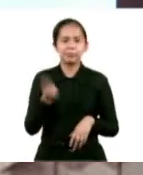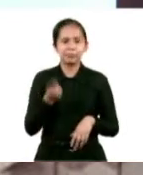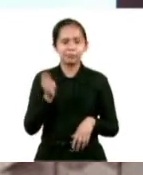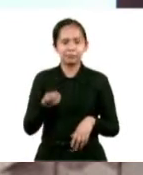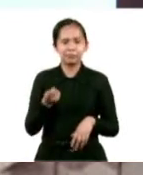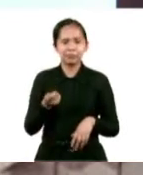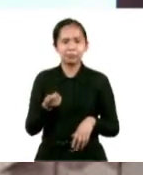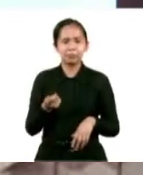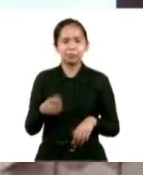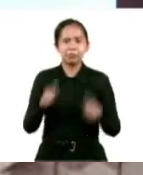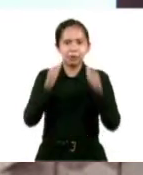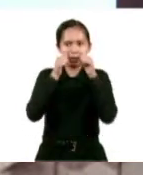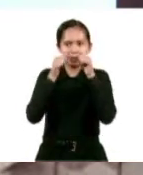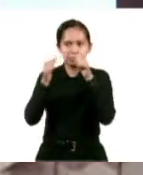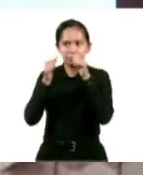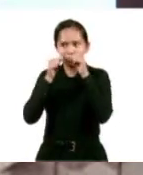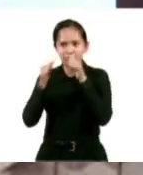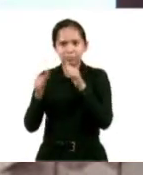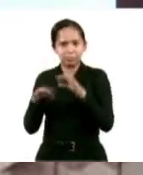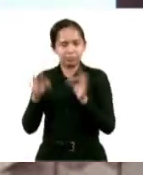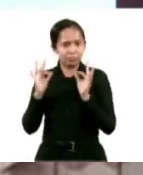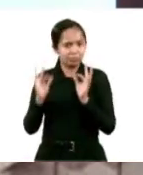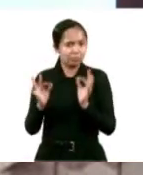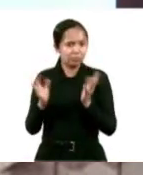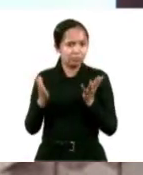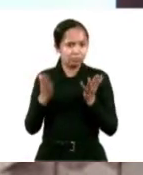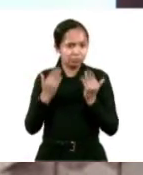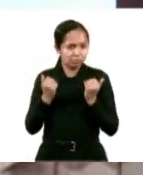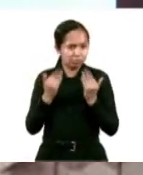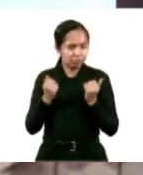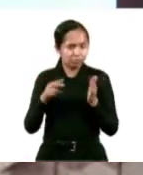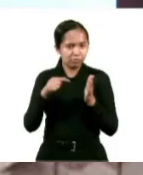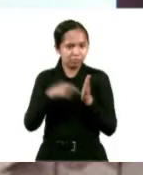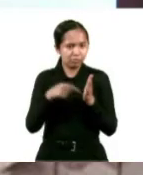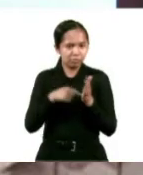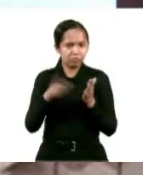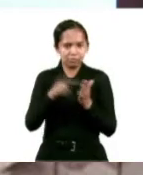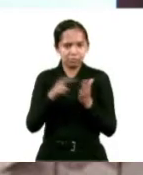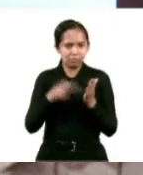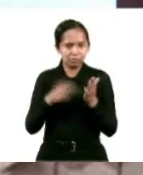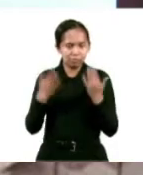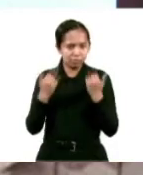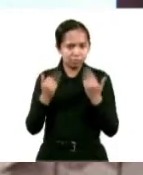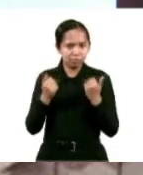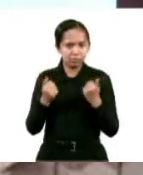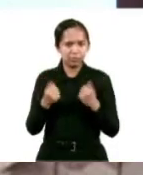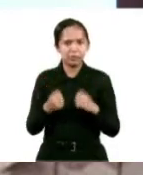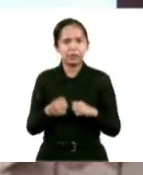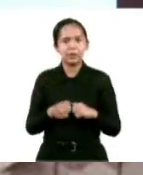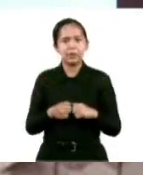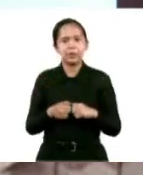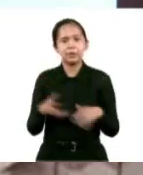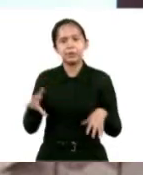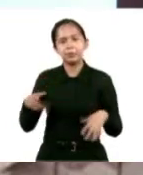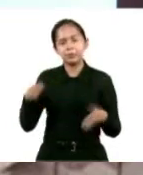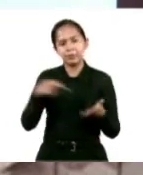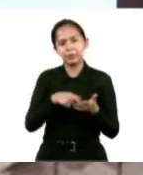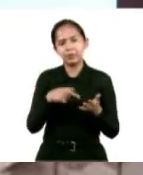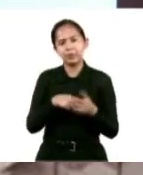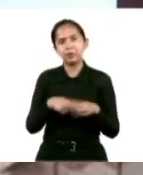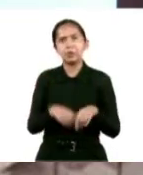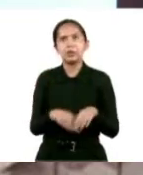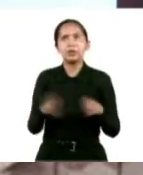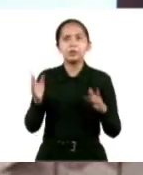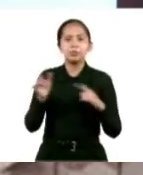había criterios precisos en el manual, inclusive para identificar cuáles eran las deflexiones límite o que